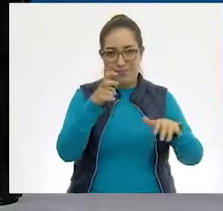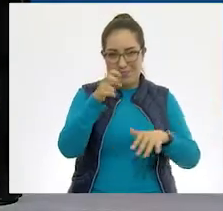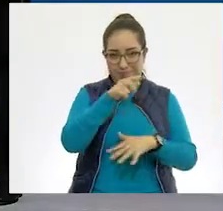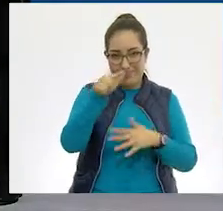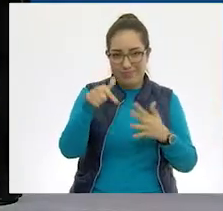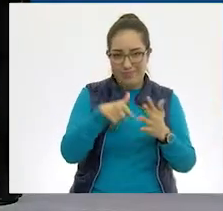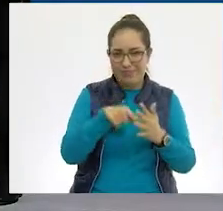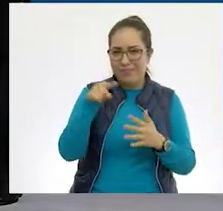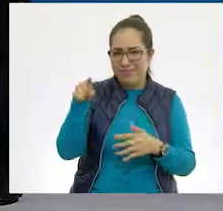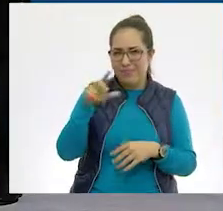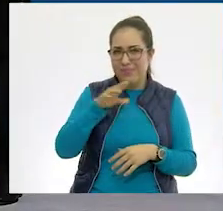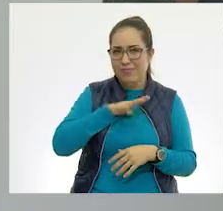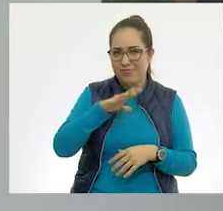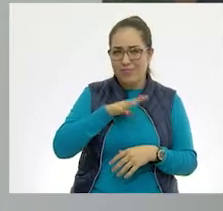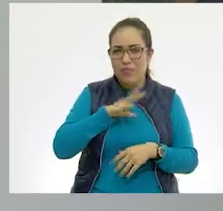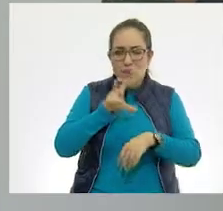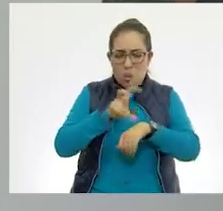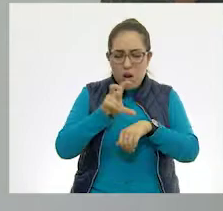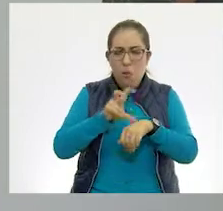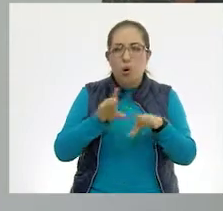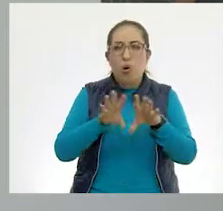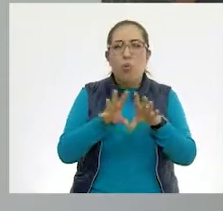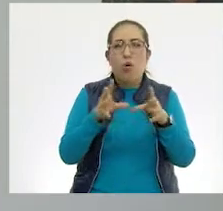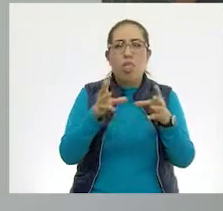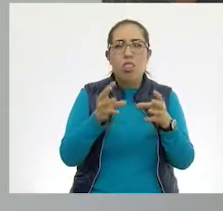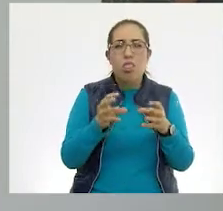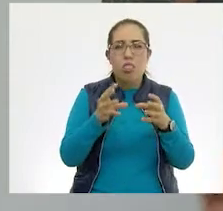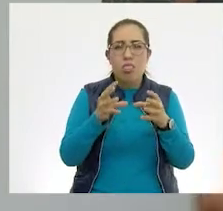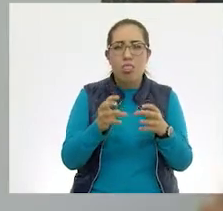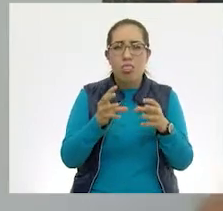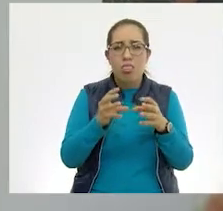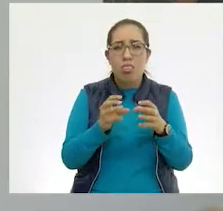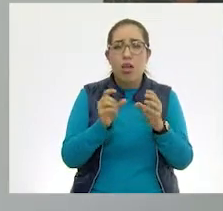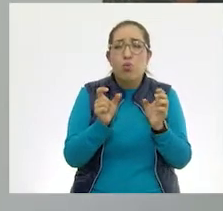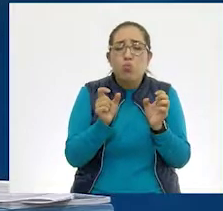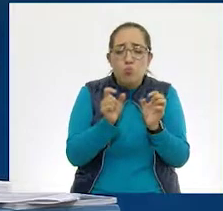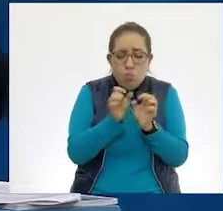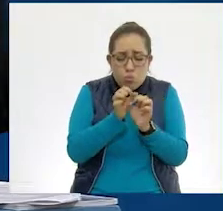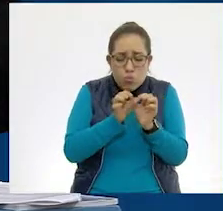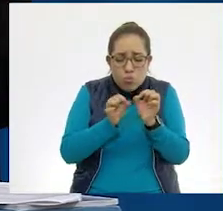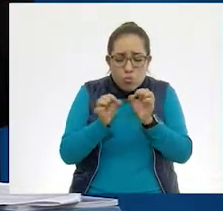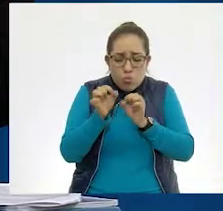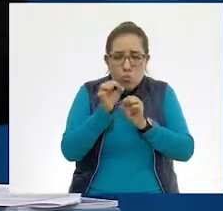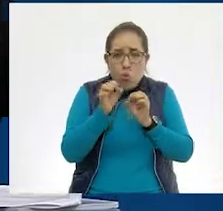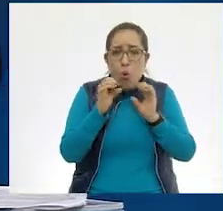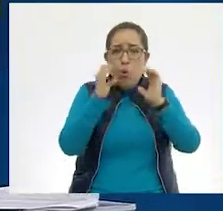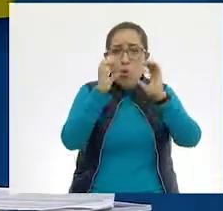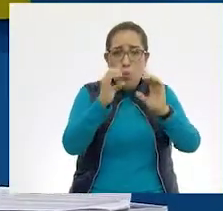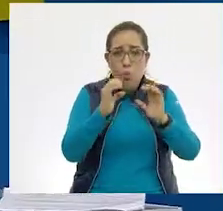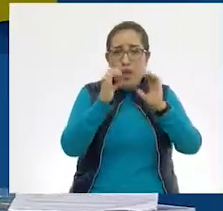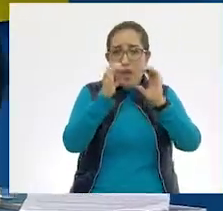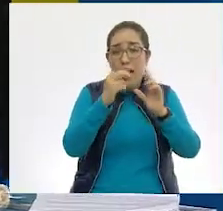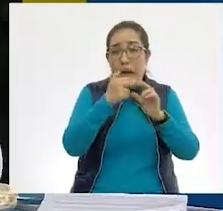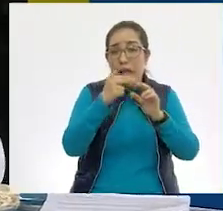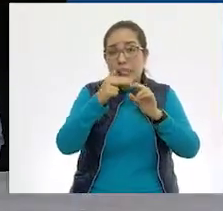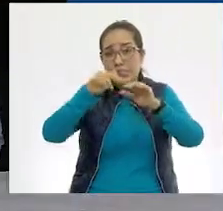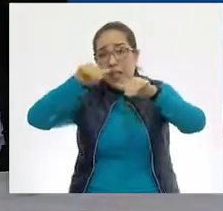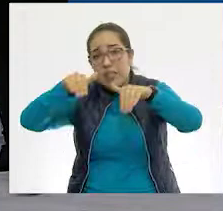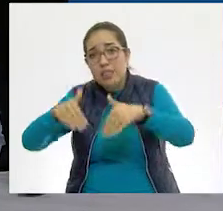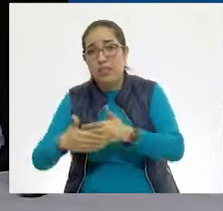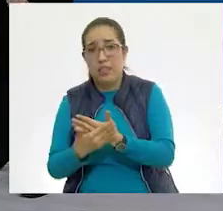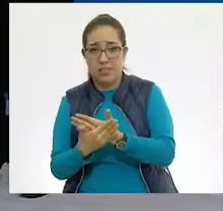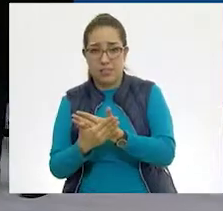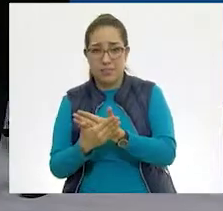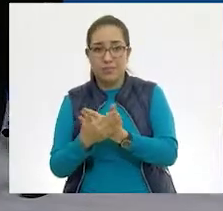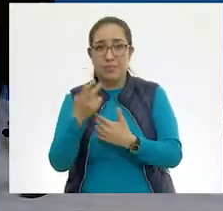Aquí ponen huevos blandos de menor tamaño y los cuidan hasta su eclosión. Vamos a